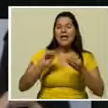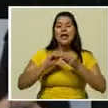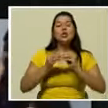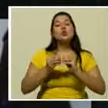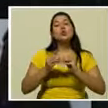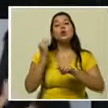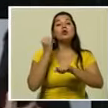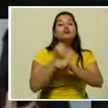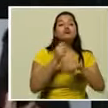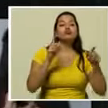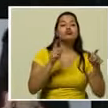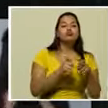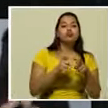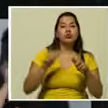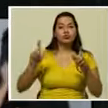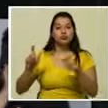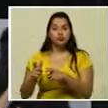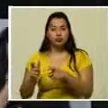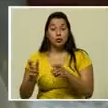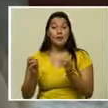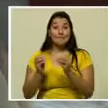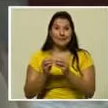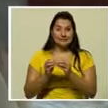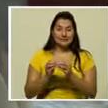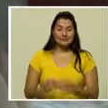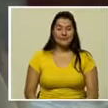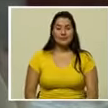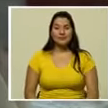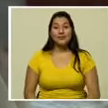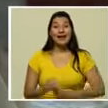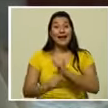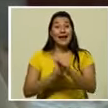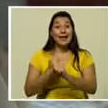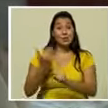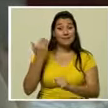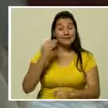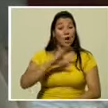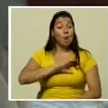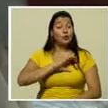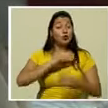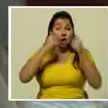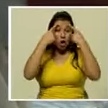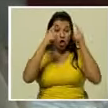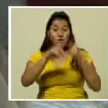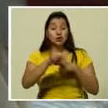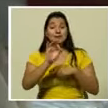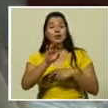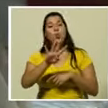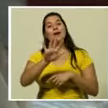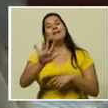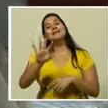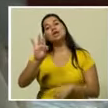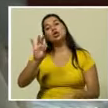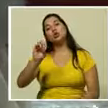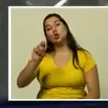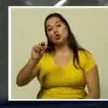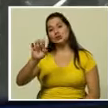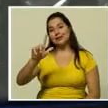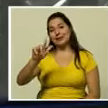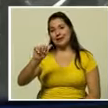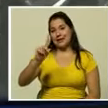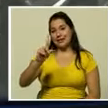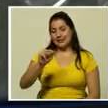bajaron más que el promedio nacional. Durante el año pasado, la policía logró la incautación de 45 toneladas de drogas,